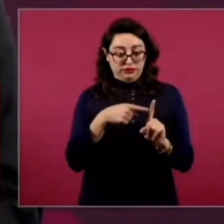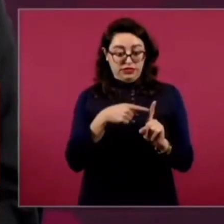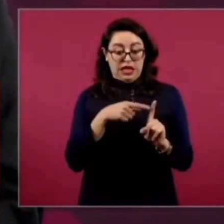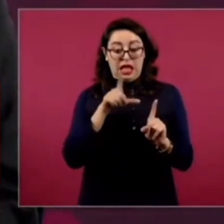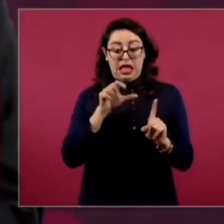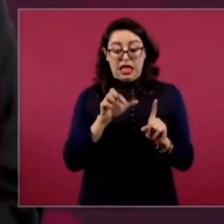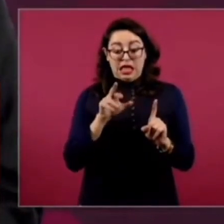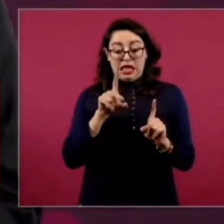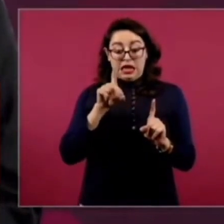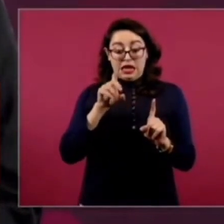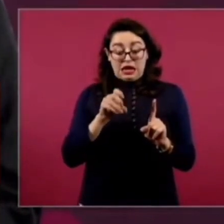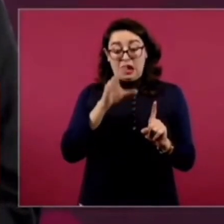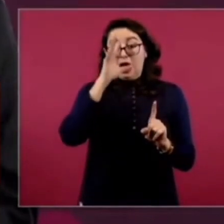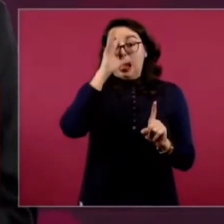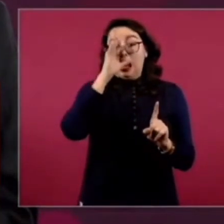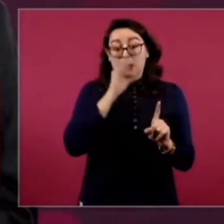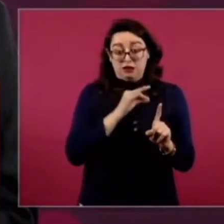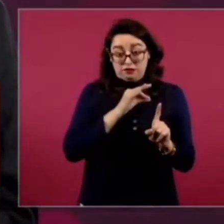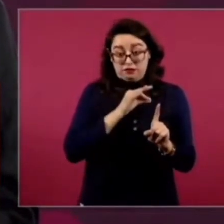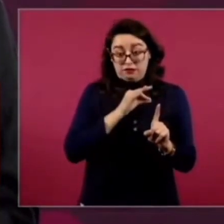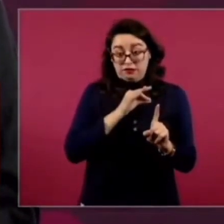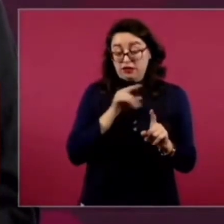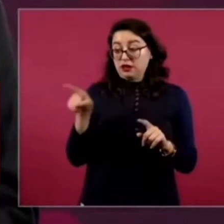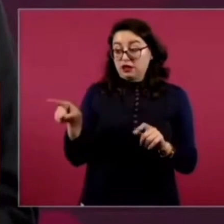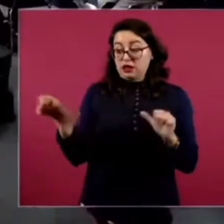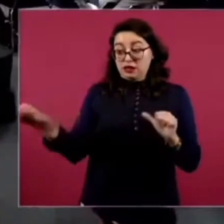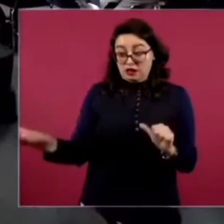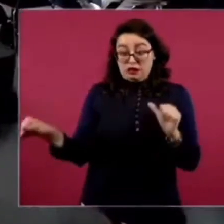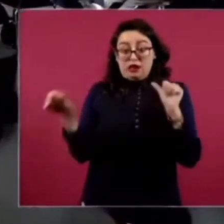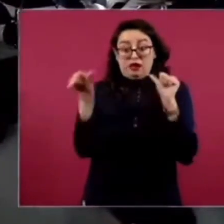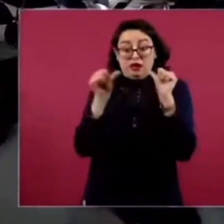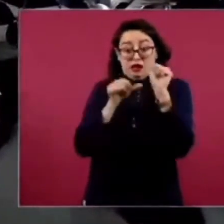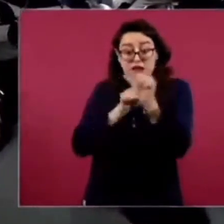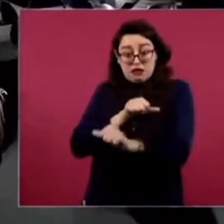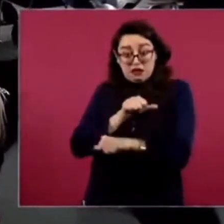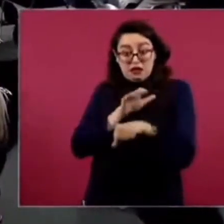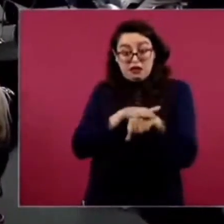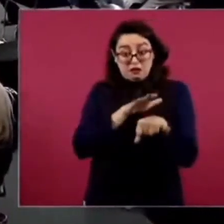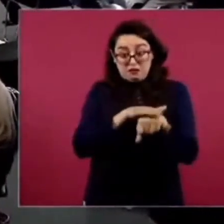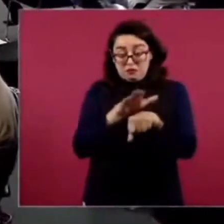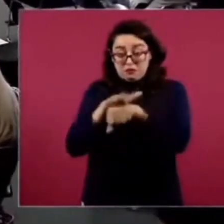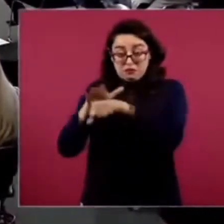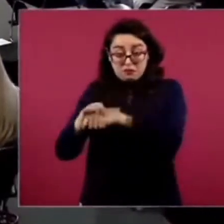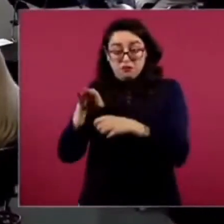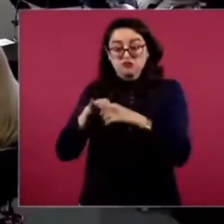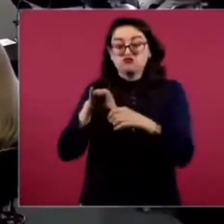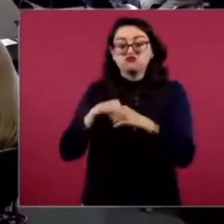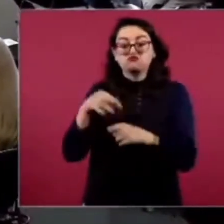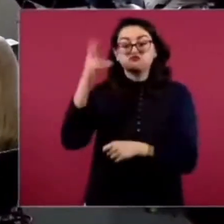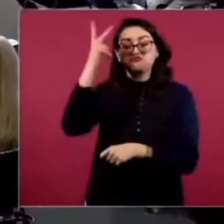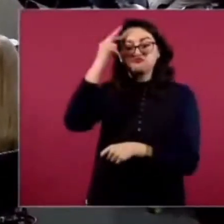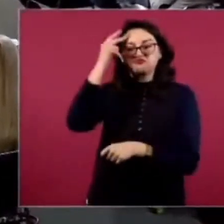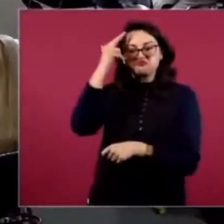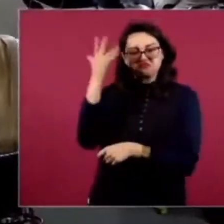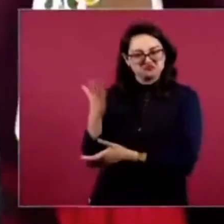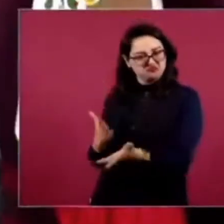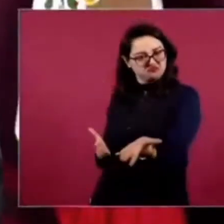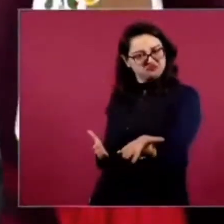sustituir al presidente Lerdo para convocar elecciones cuando Porfirio Díaz da un golpe de